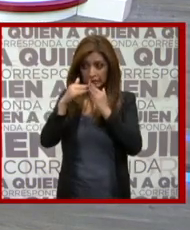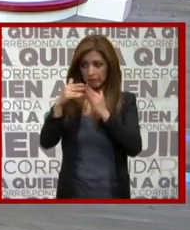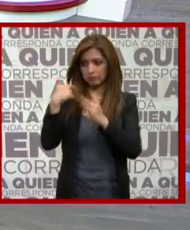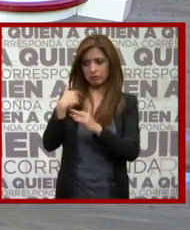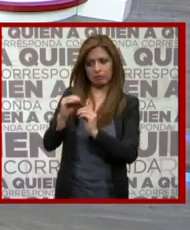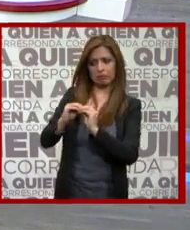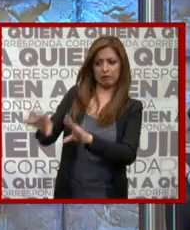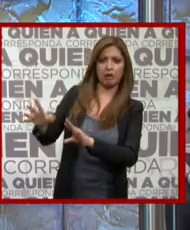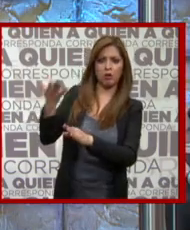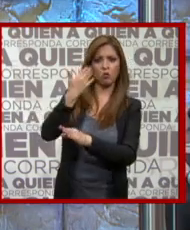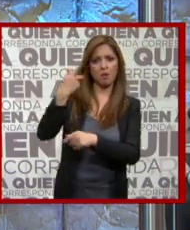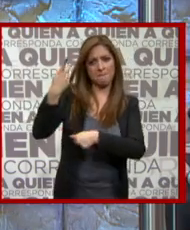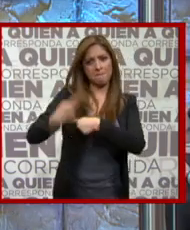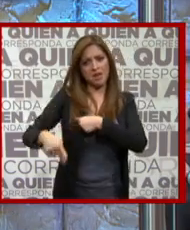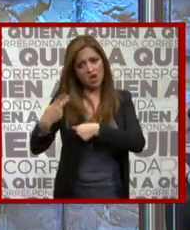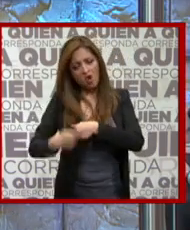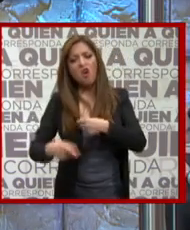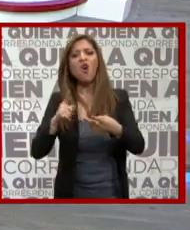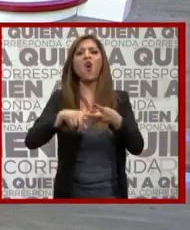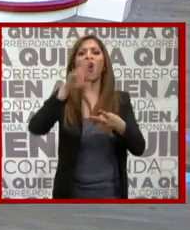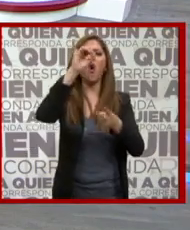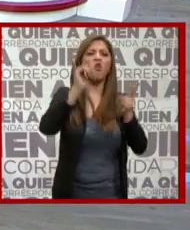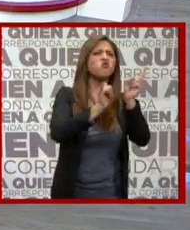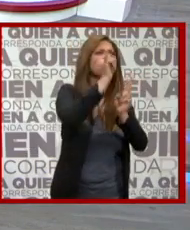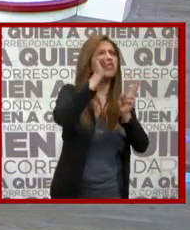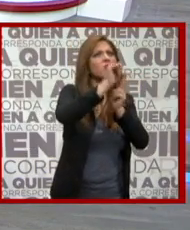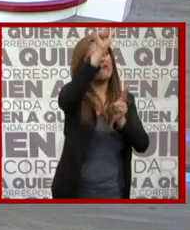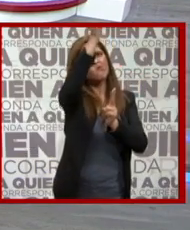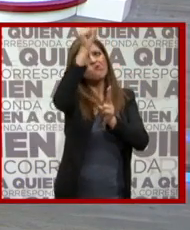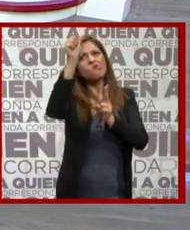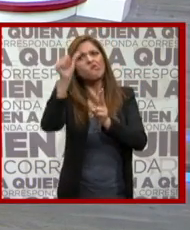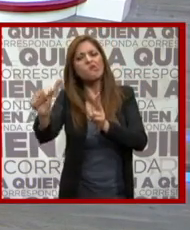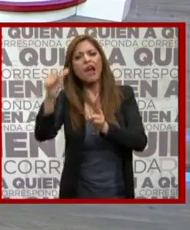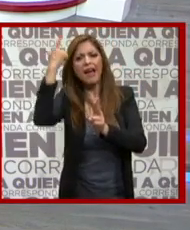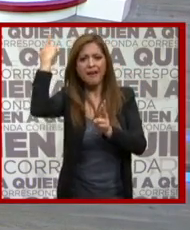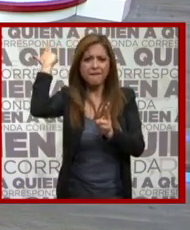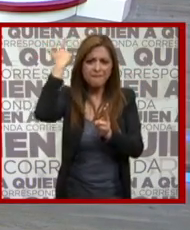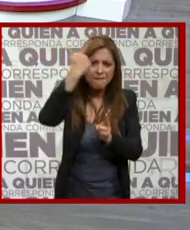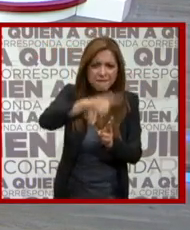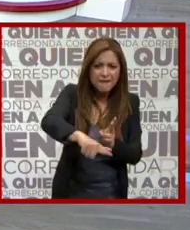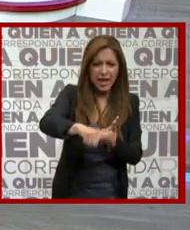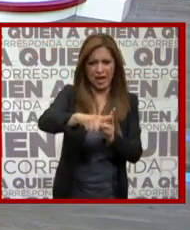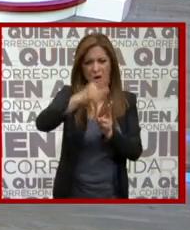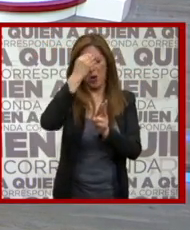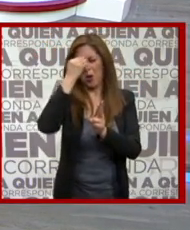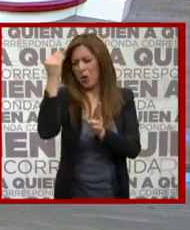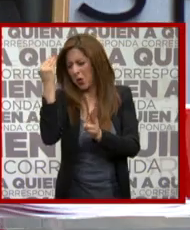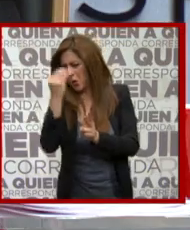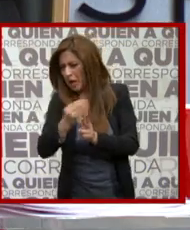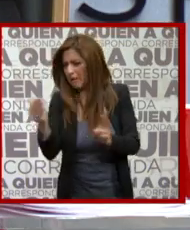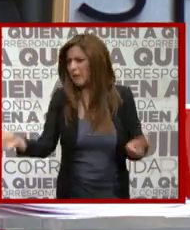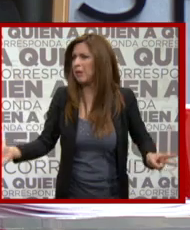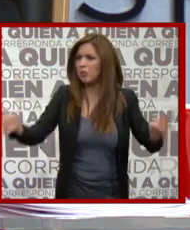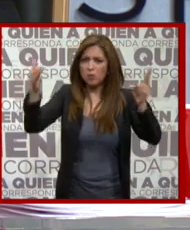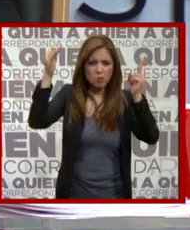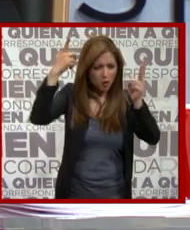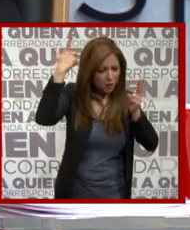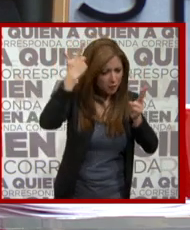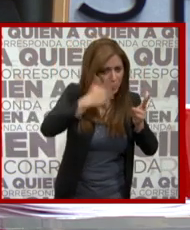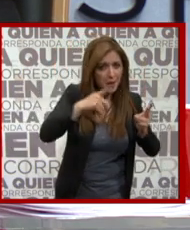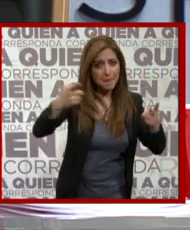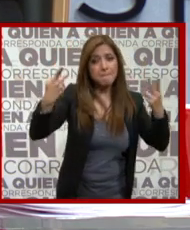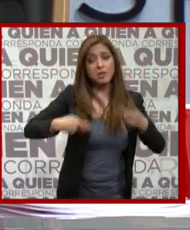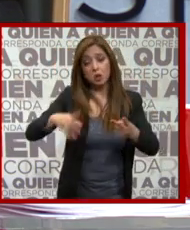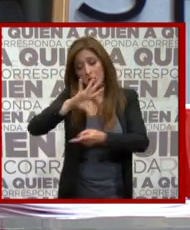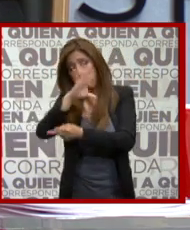inseguridad. Hay casas que las constructoras las dejaron muy mal cuando las construía todas, se las dejaron pésimas, dejaron cuatro paredes que están cayendo. Sí. La gente